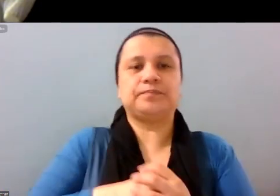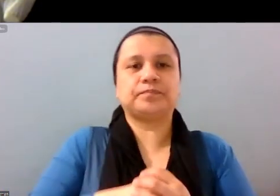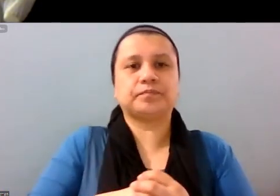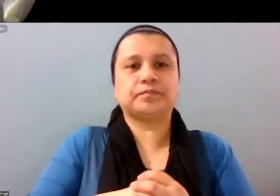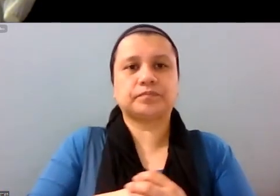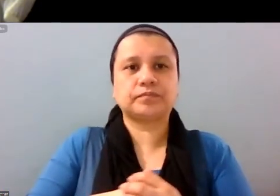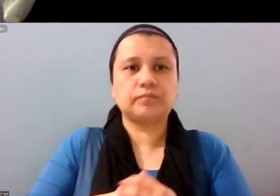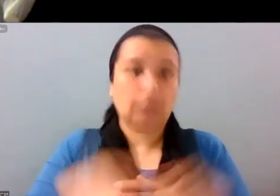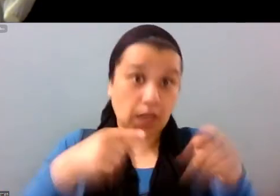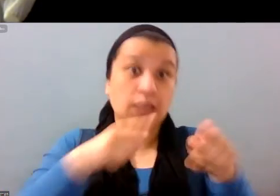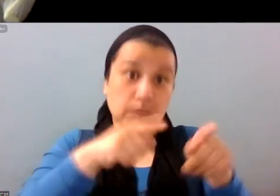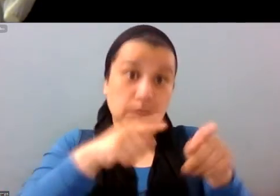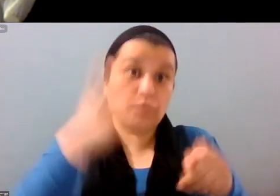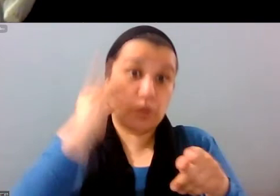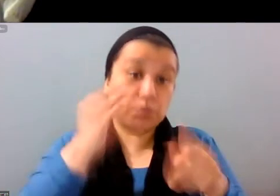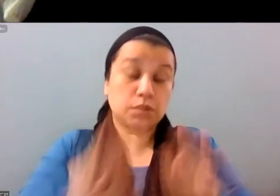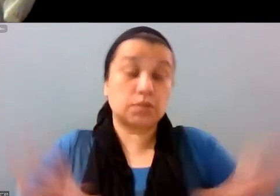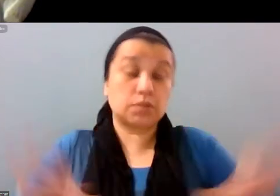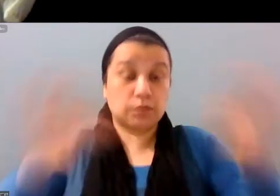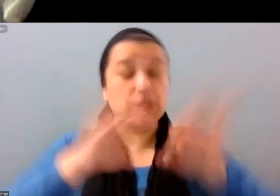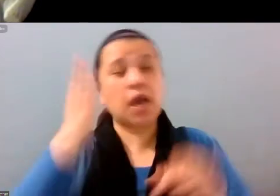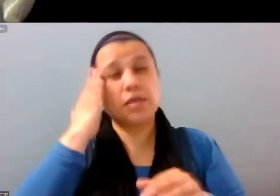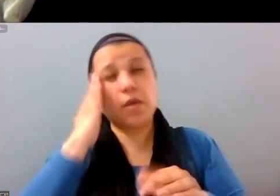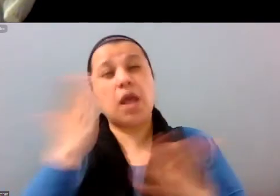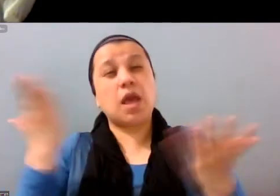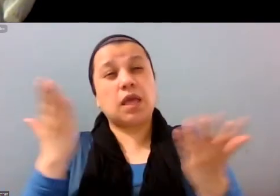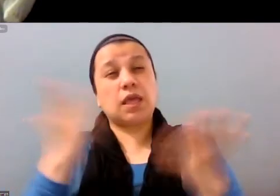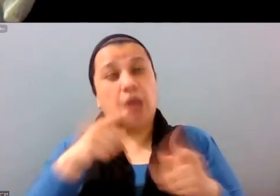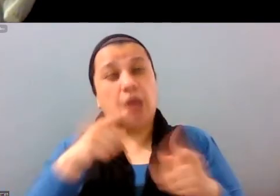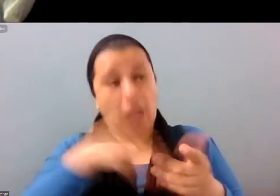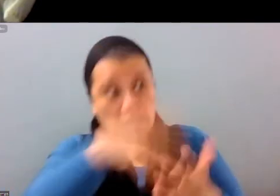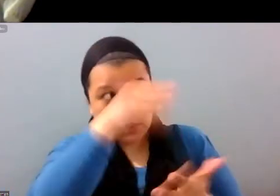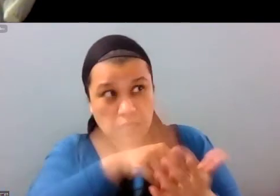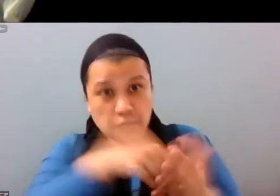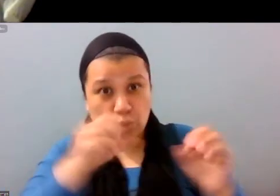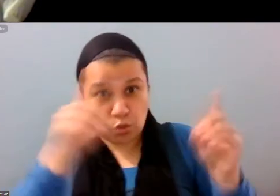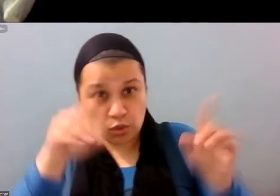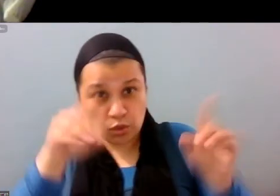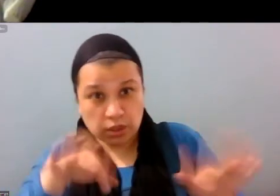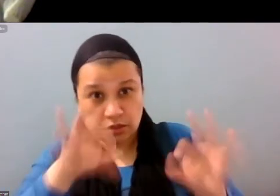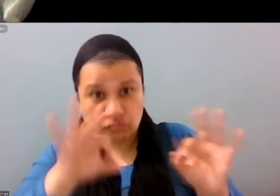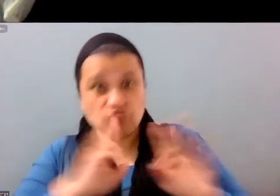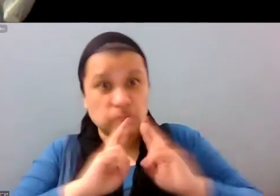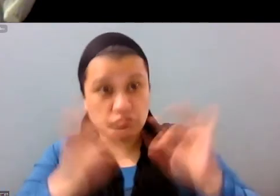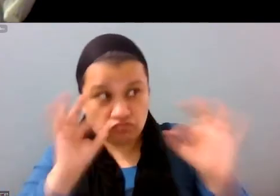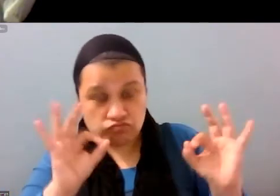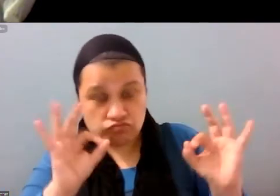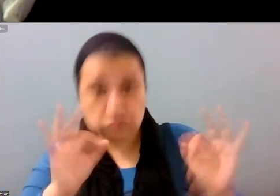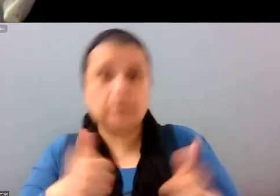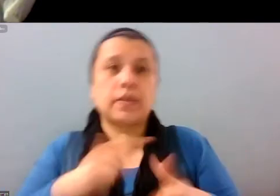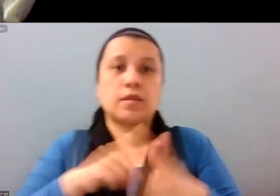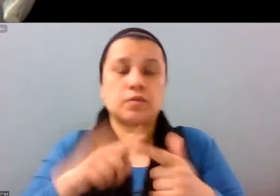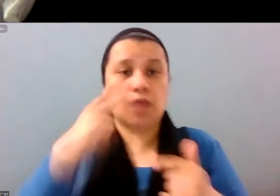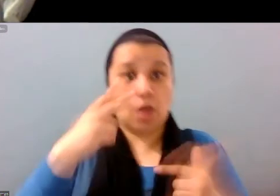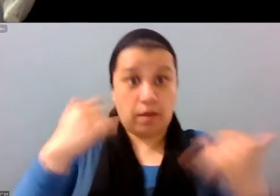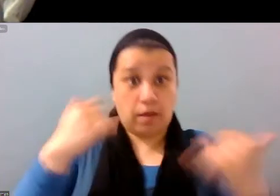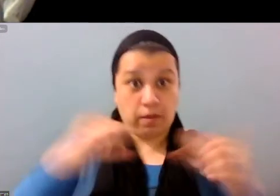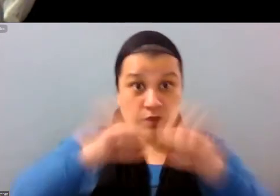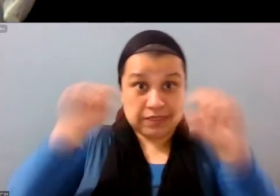experiencia muy importante para saber que los centros educativos tenían una buena respuesta ahora vamos a tener la implementación de la entrega de